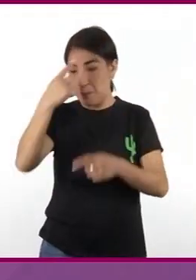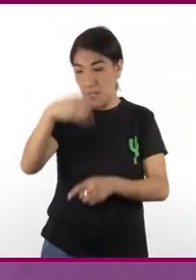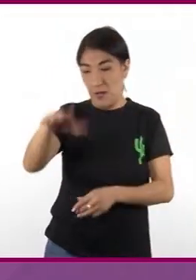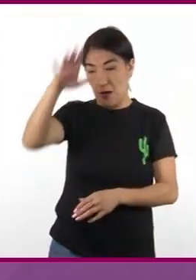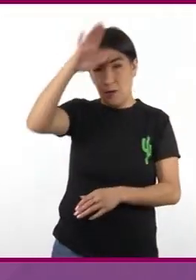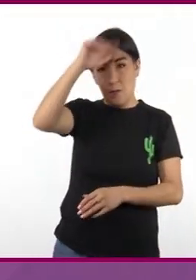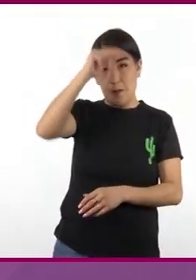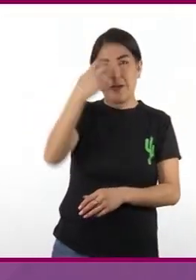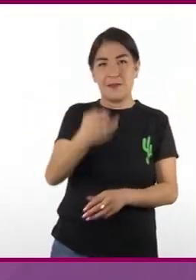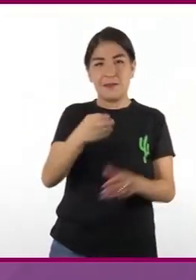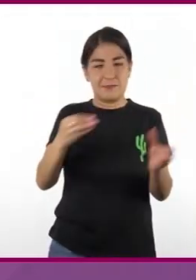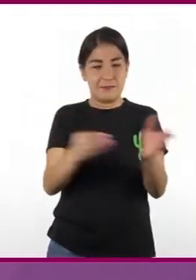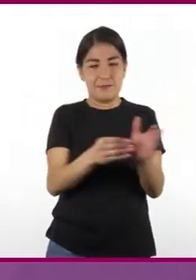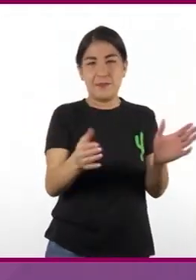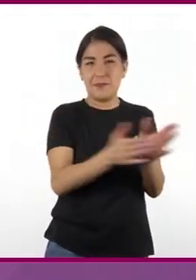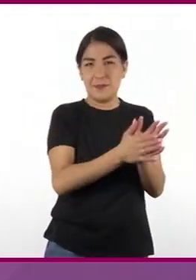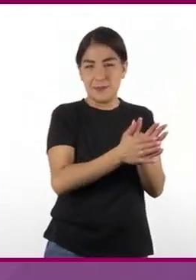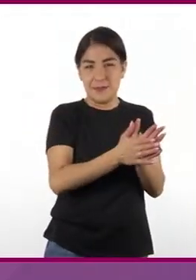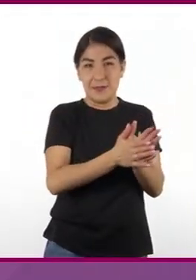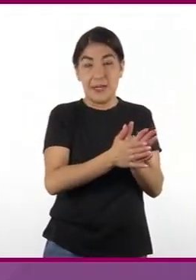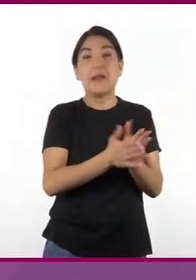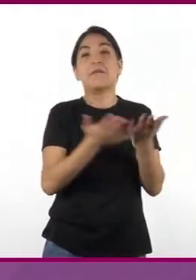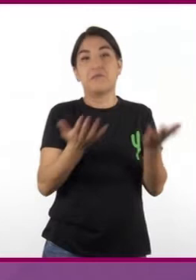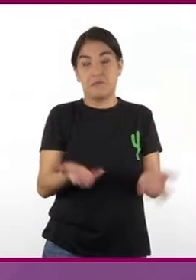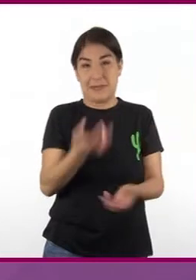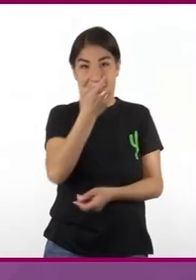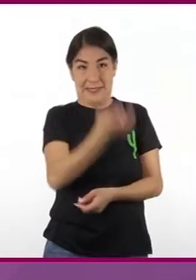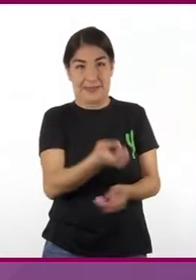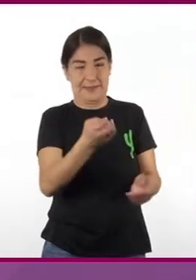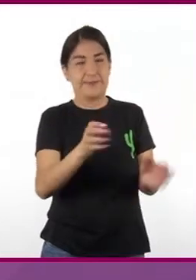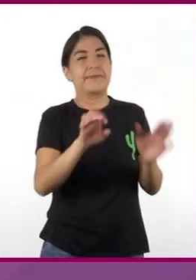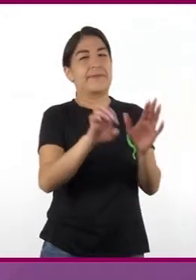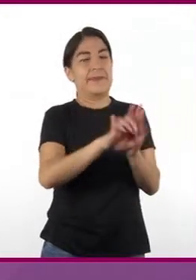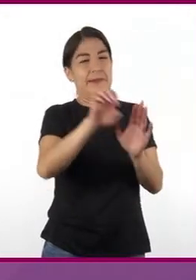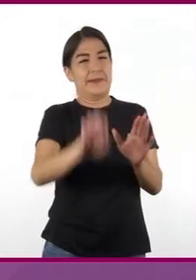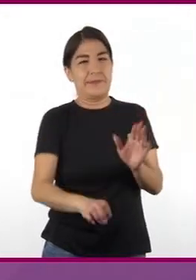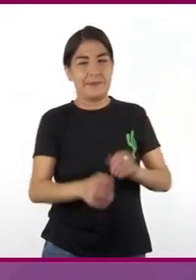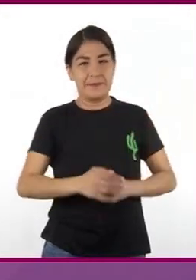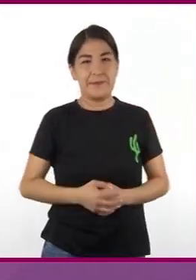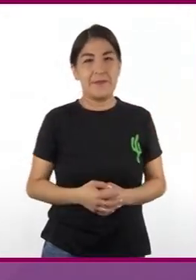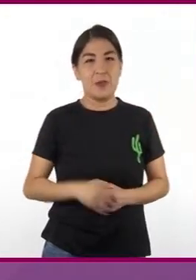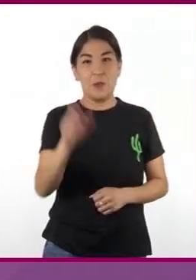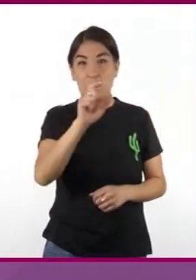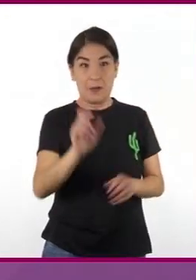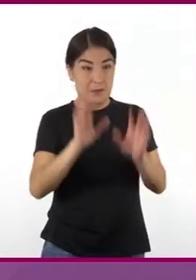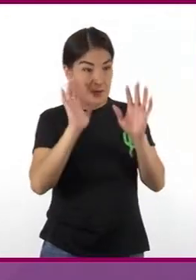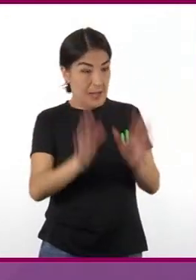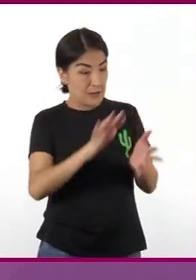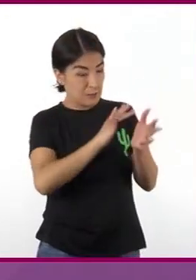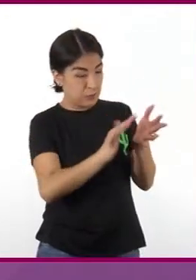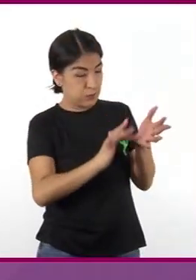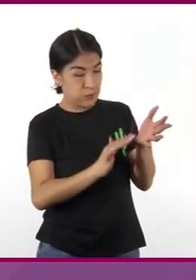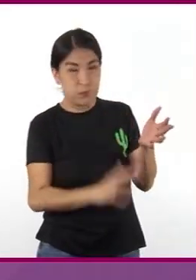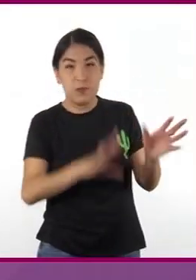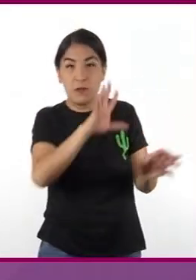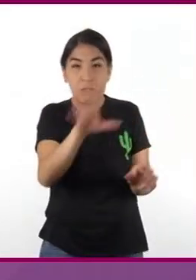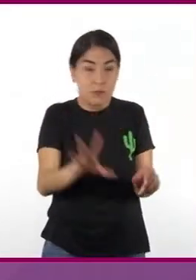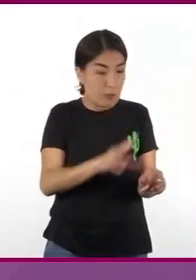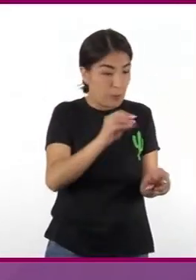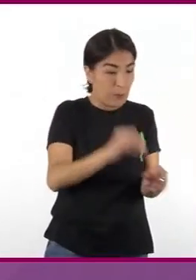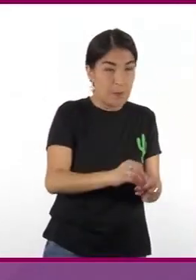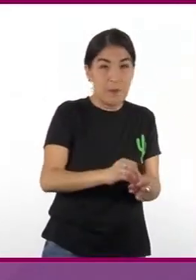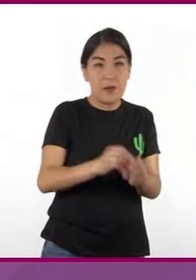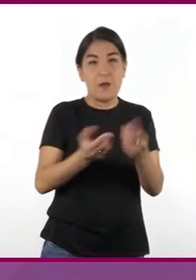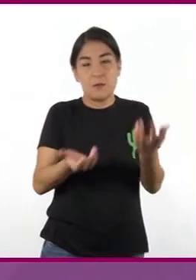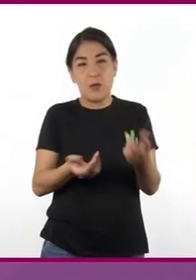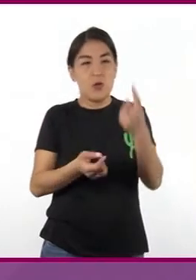la hora de editarla. Así, por ejemplo, cuando la obra completa de un autor o autora se reúne en uno